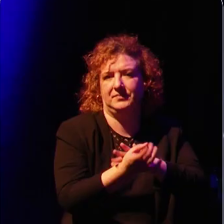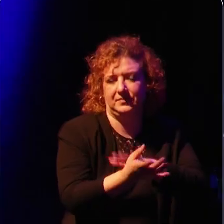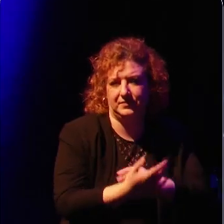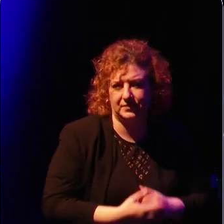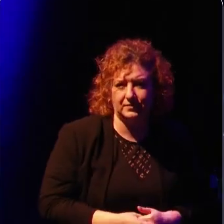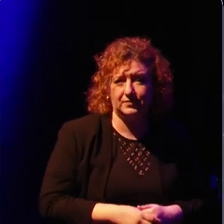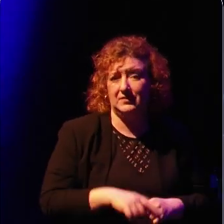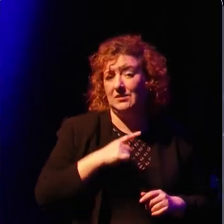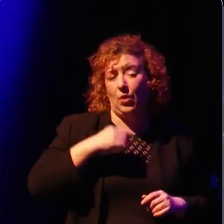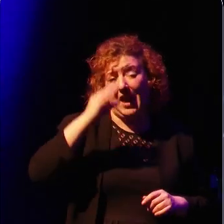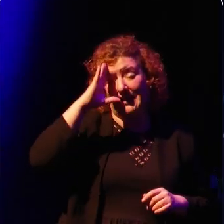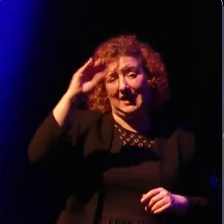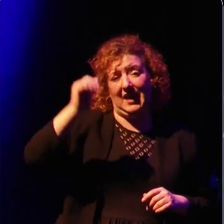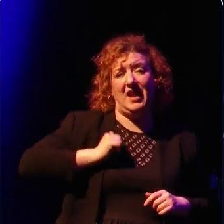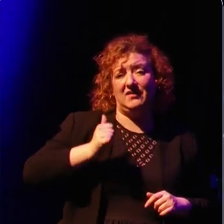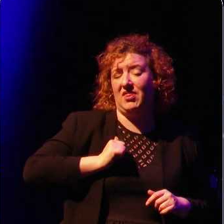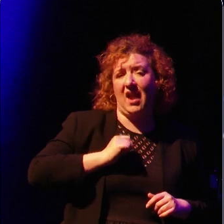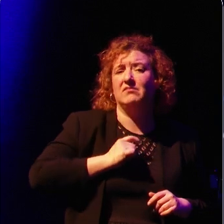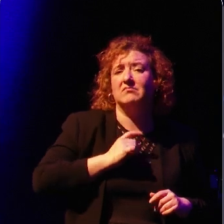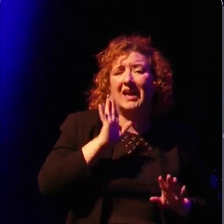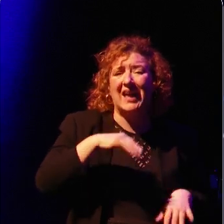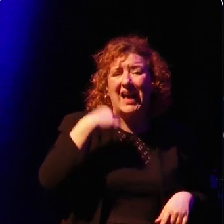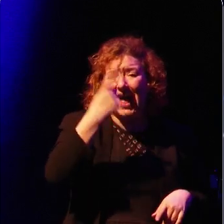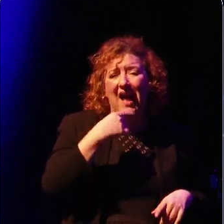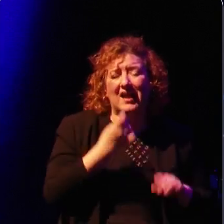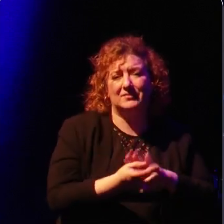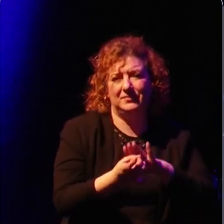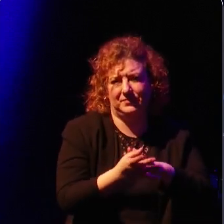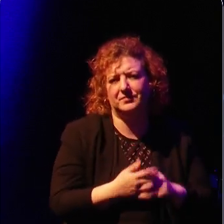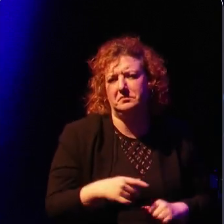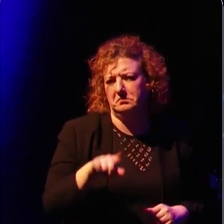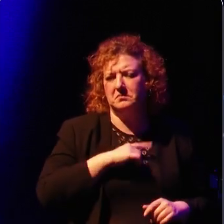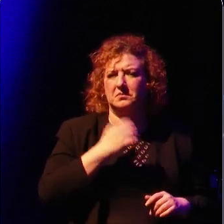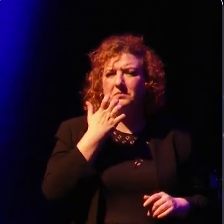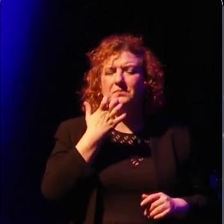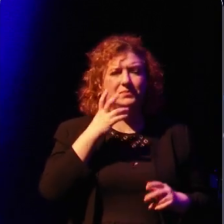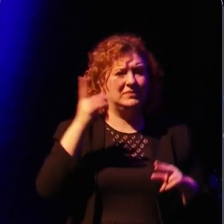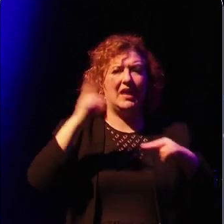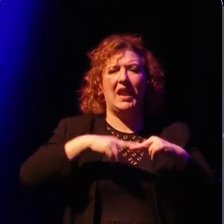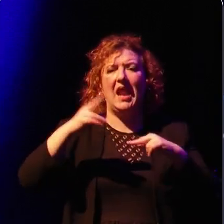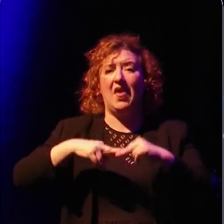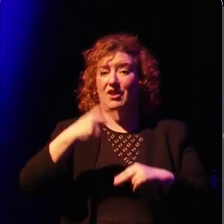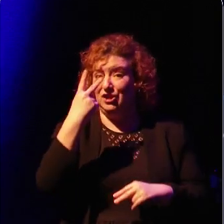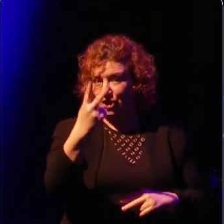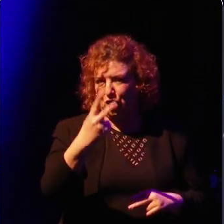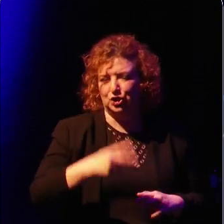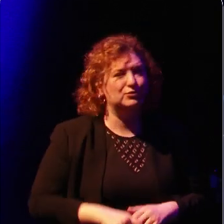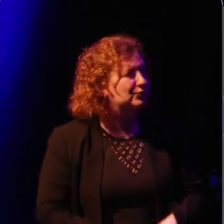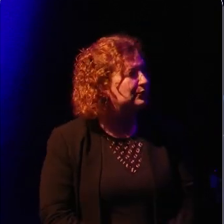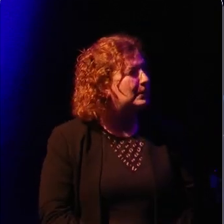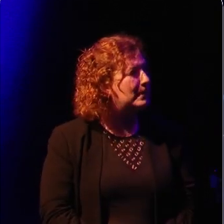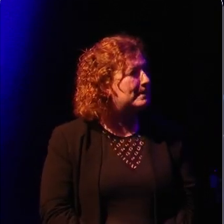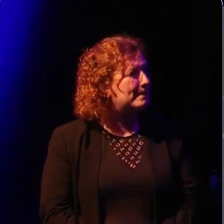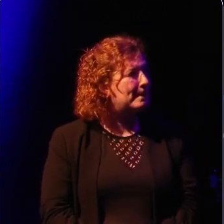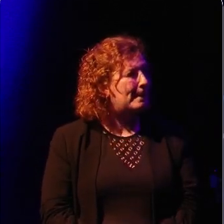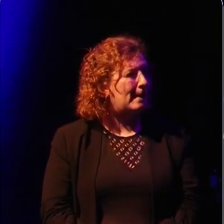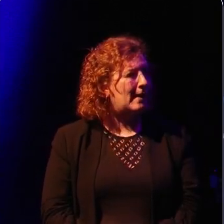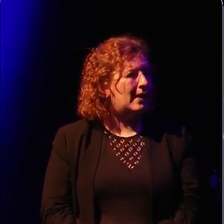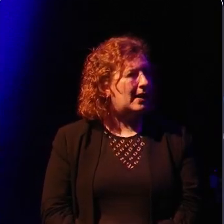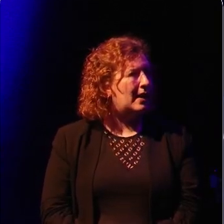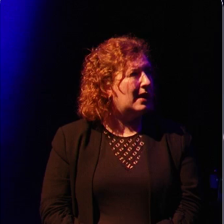una IA que genera caras. Os voy a regalar dos enlaces que son